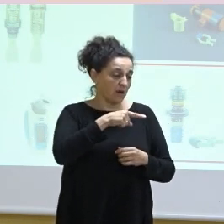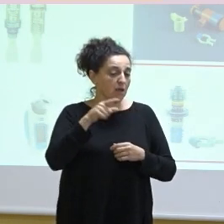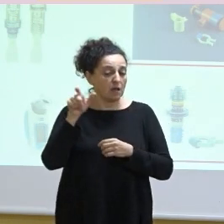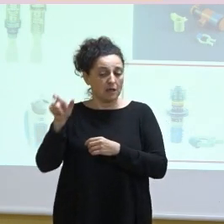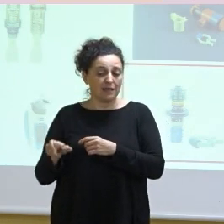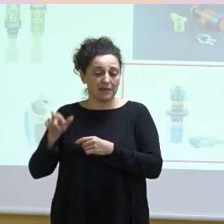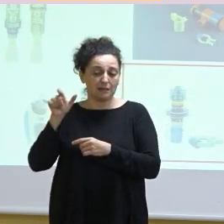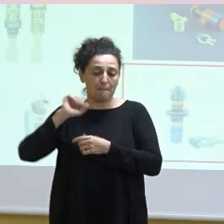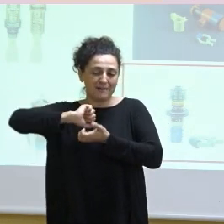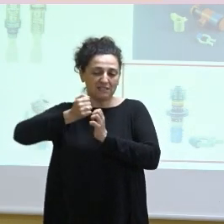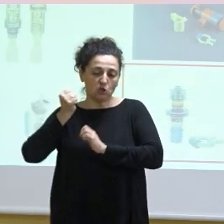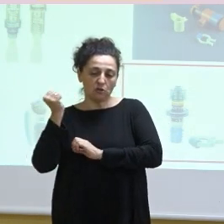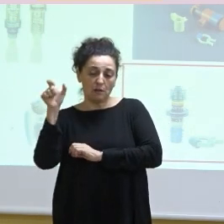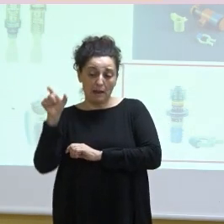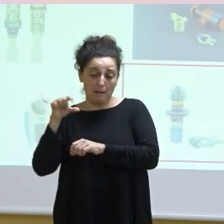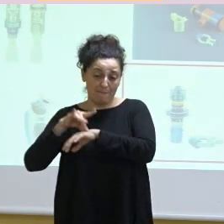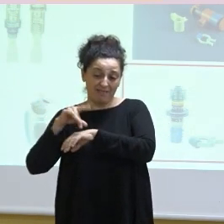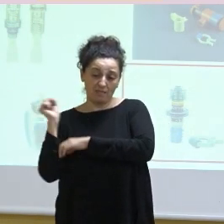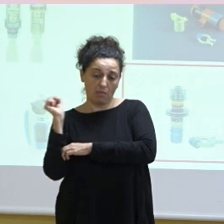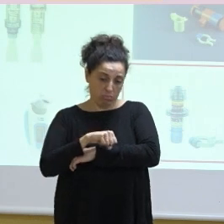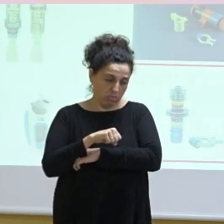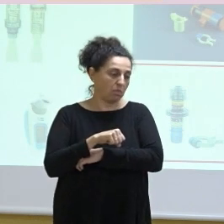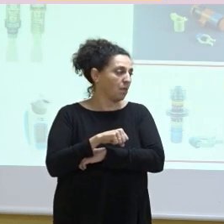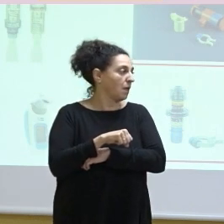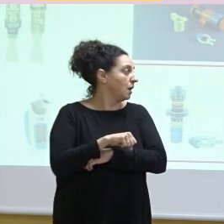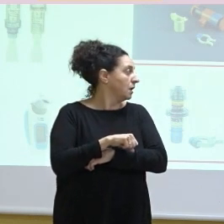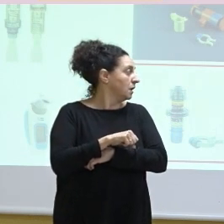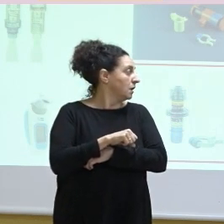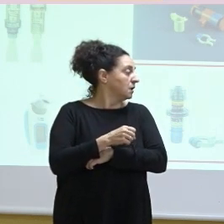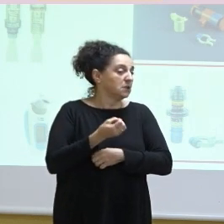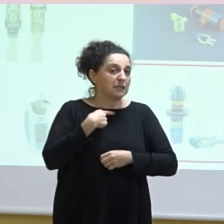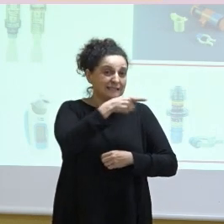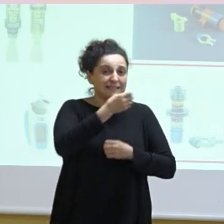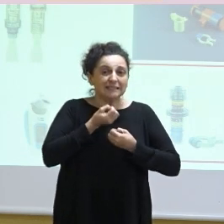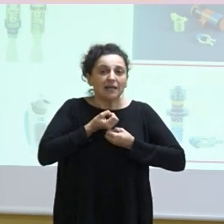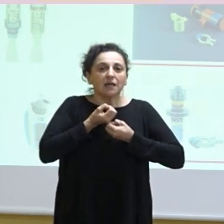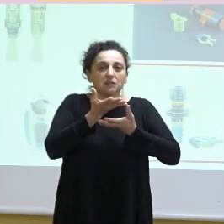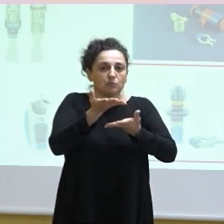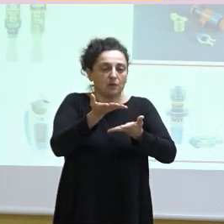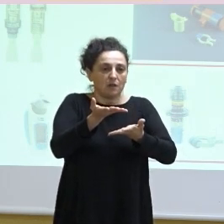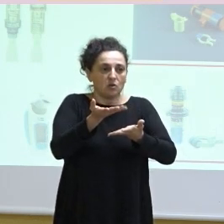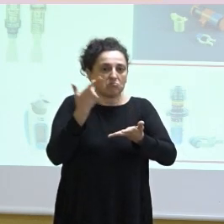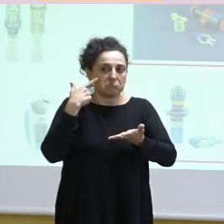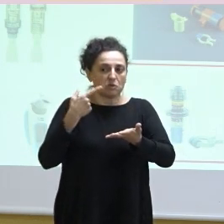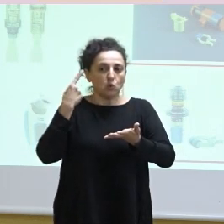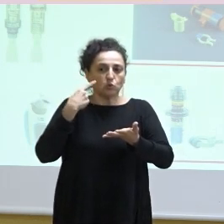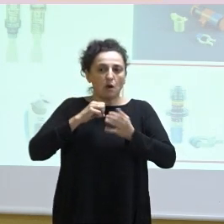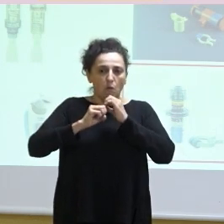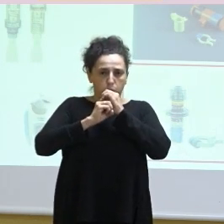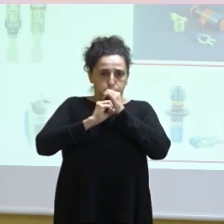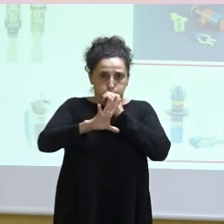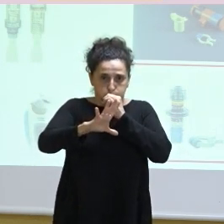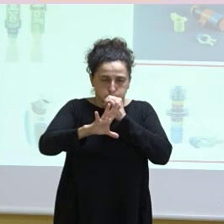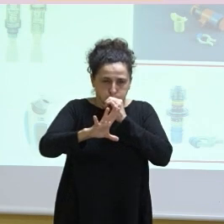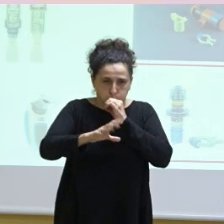paciente vence, ¿no? En este caso es la expiración, entonces cuando el paciente utiliza el dispositivo tiene que soplar con toda